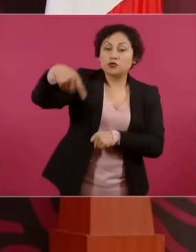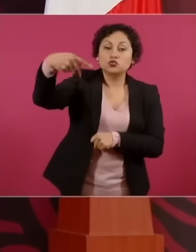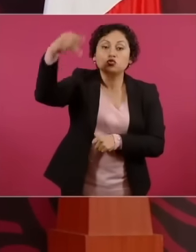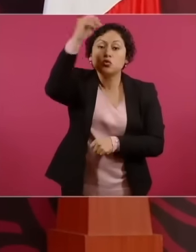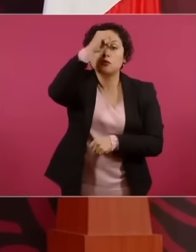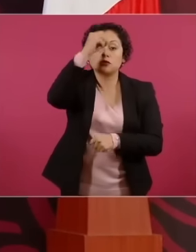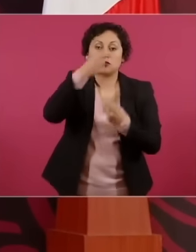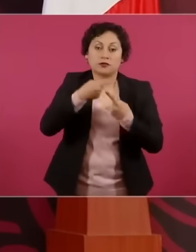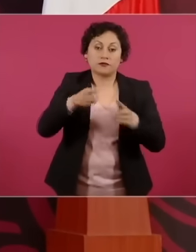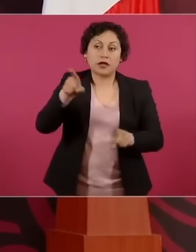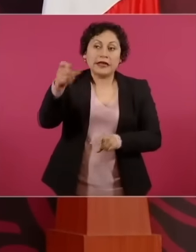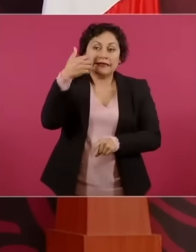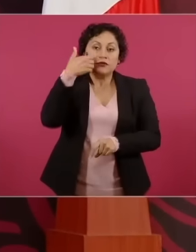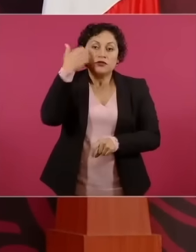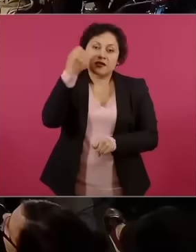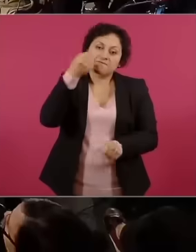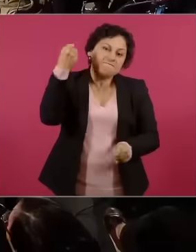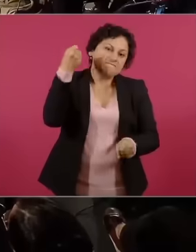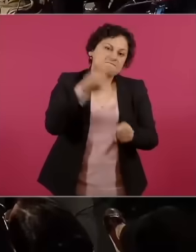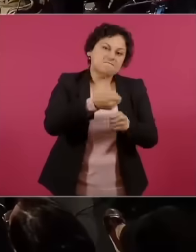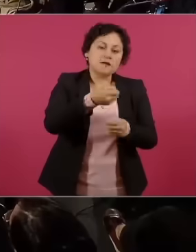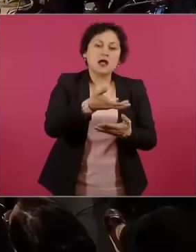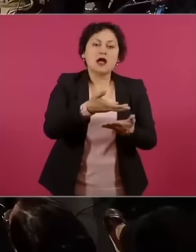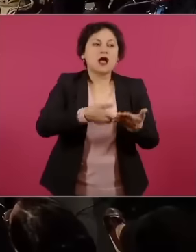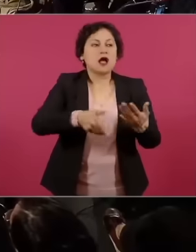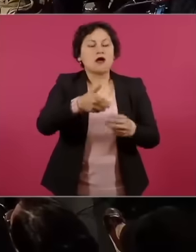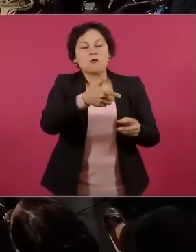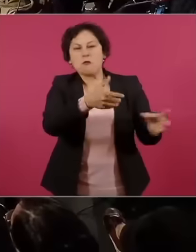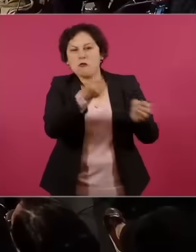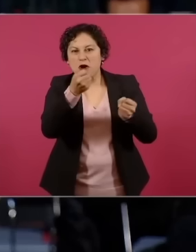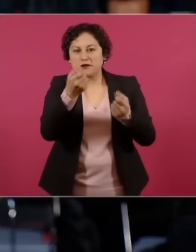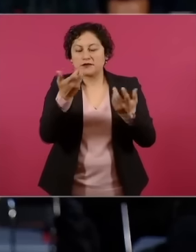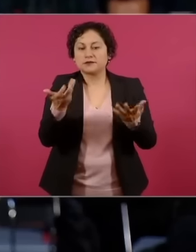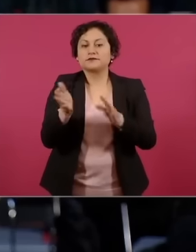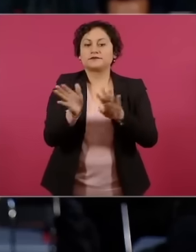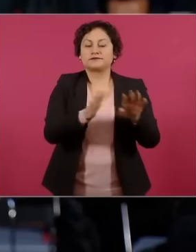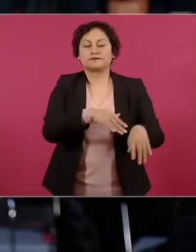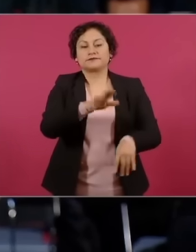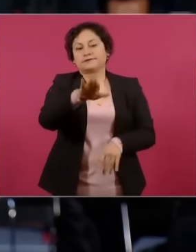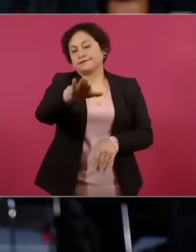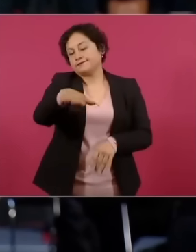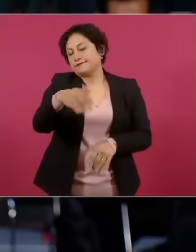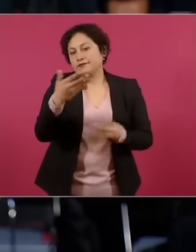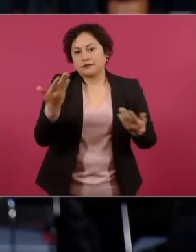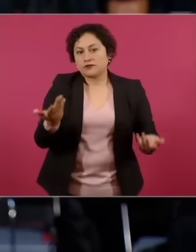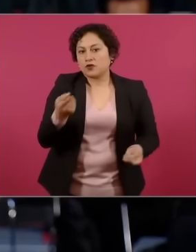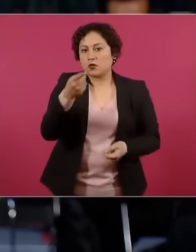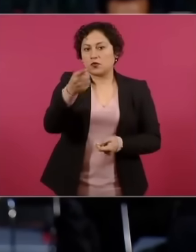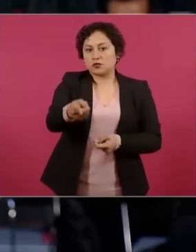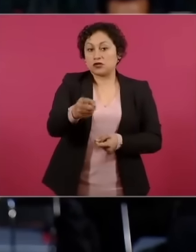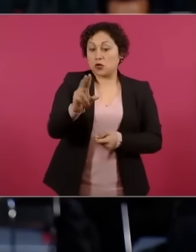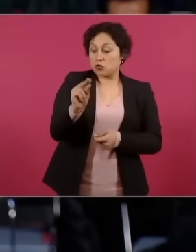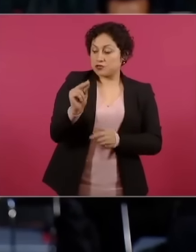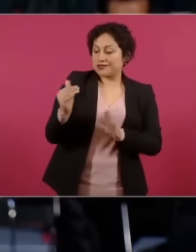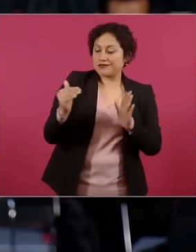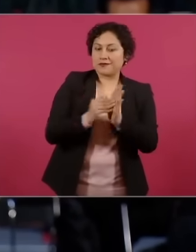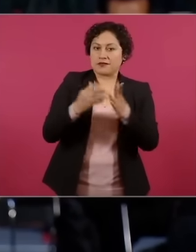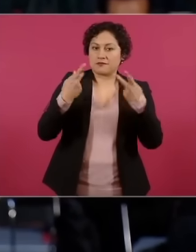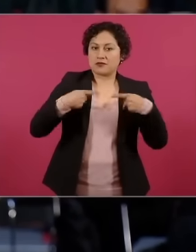resolver con el uso de la fuerza. No, lo que digo es que no ha sido suficiente, o sea, no puede presentar 81 muertos diarios, señor presidente, como un